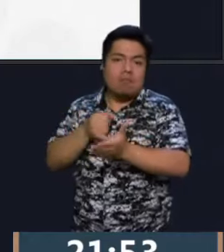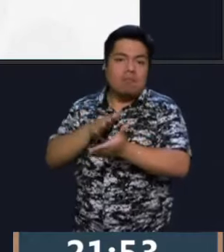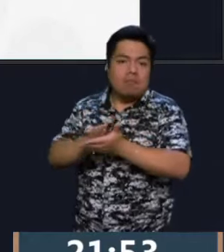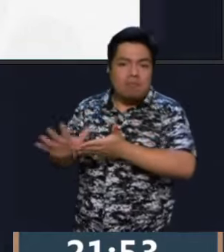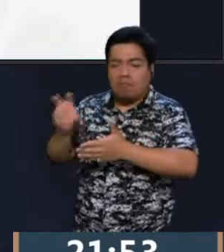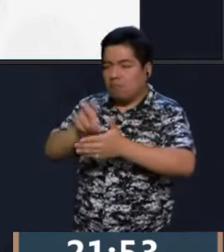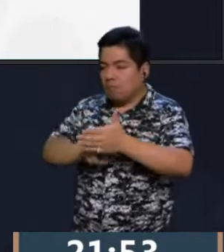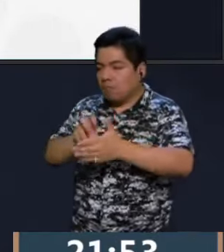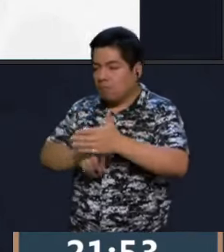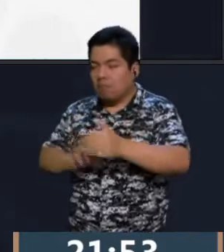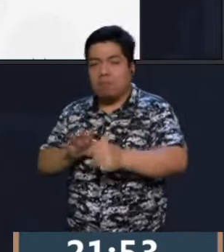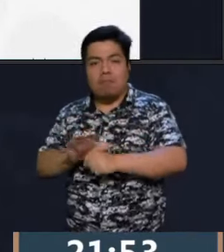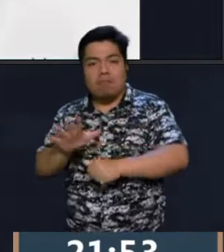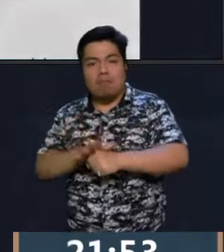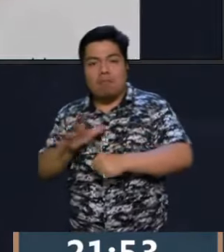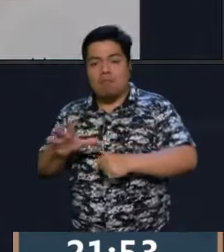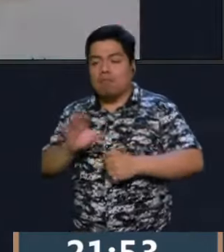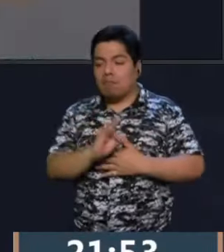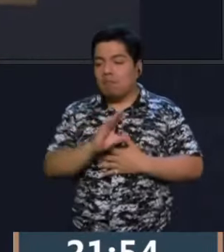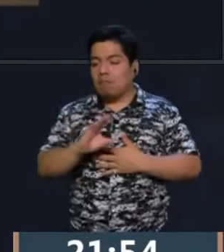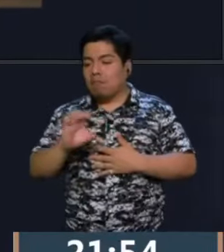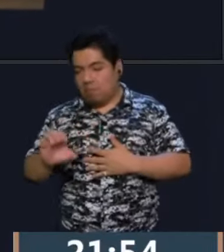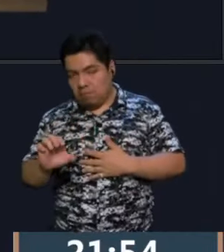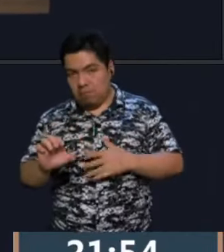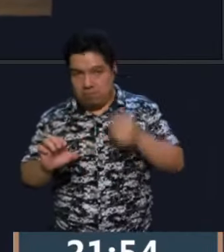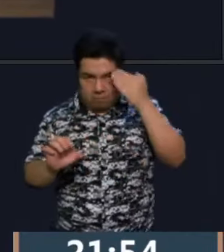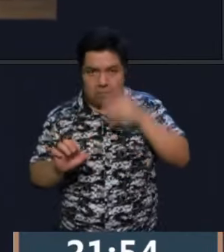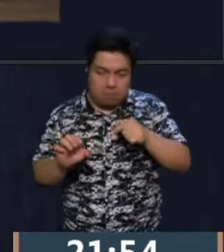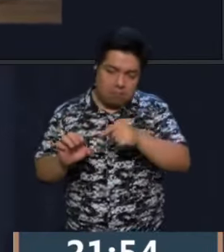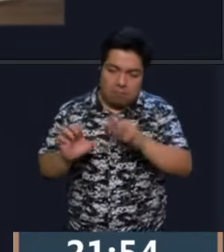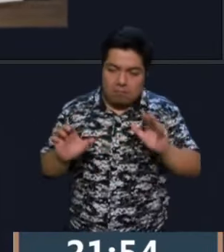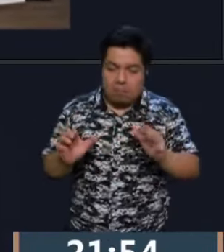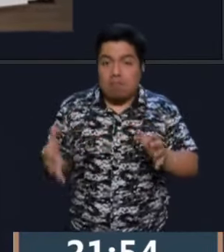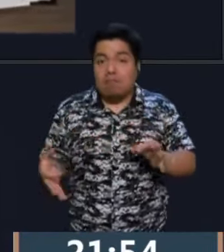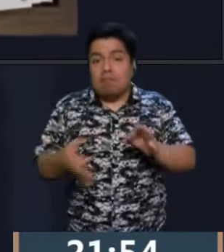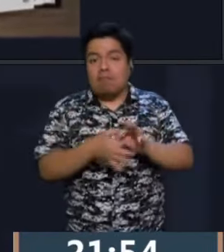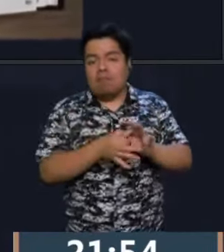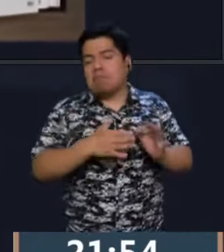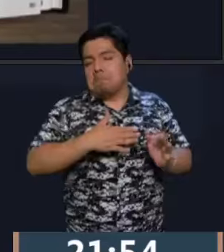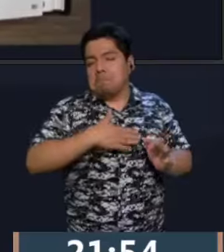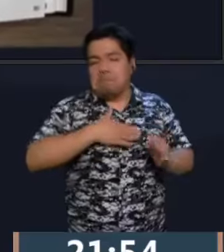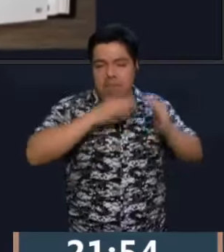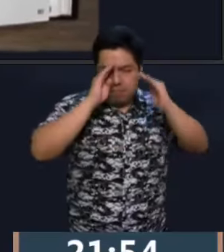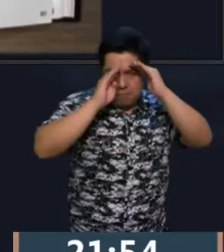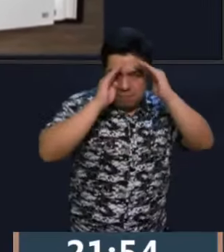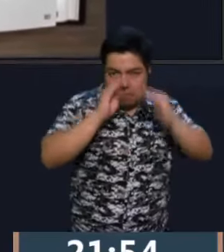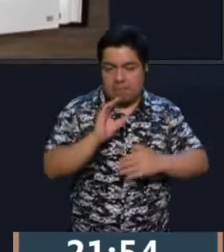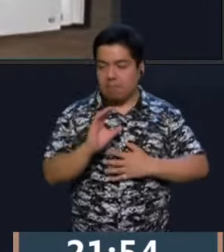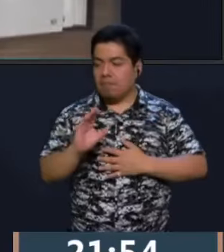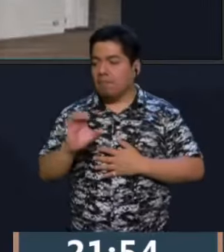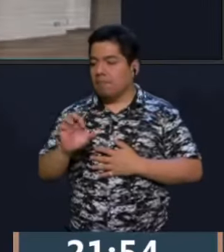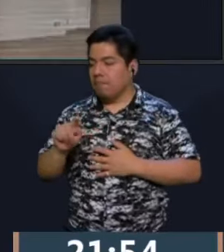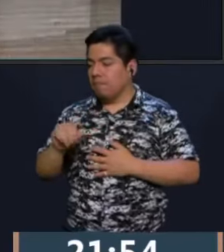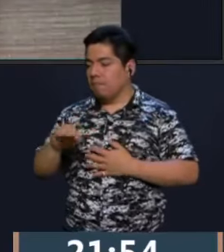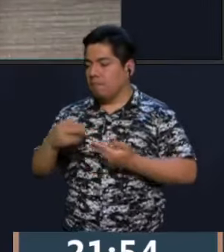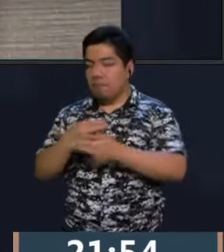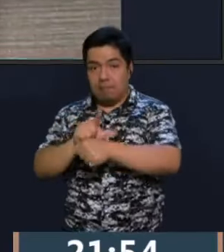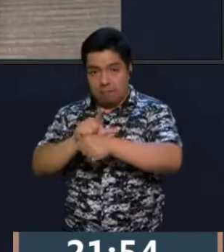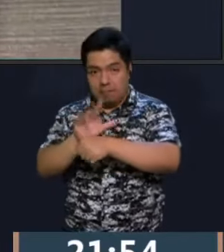editorial del Fondo de Cultura Económica. Uh-huh. Y a la par, a mí me parece que la Cineteca Nacional